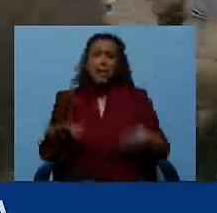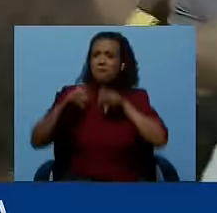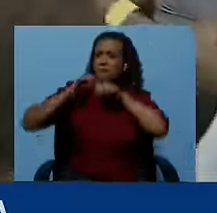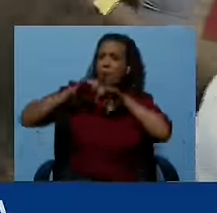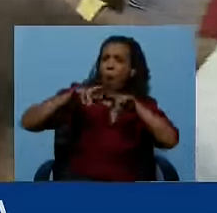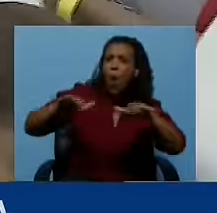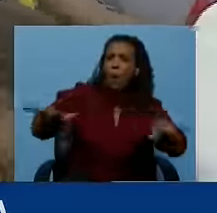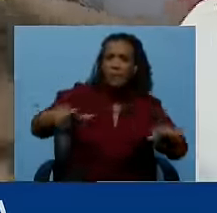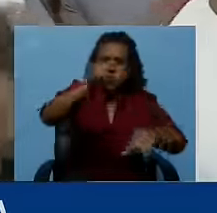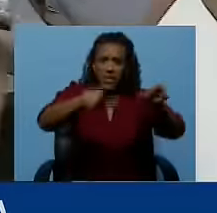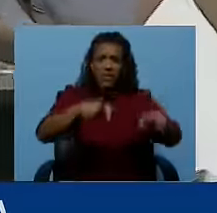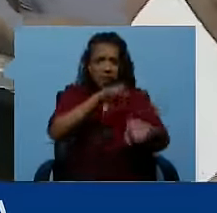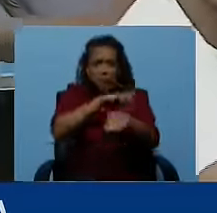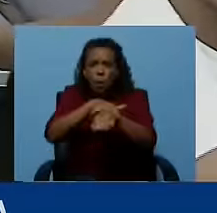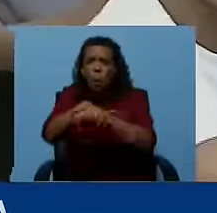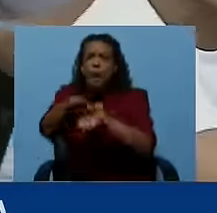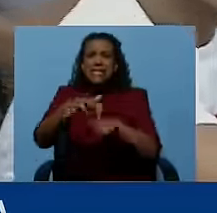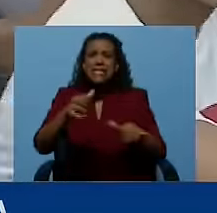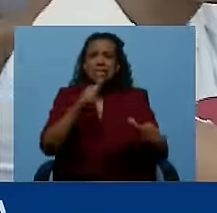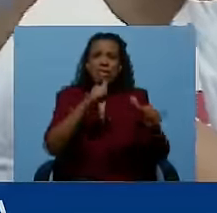influencers